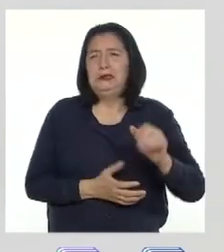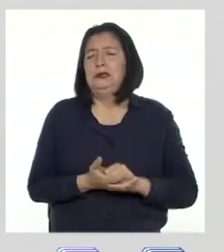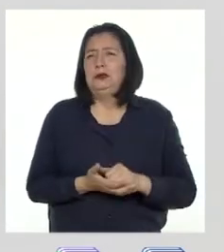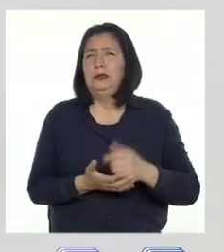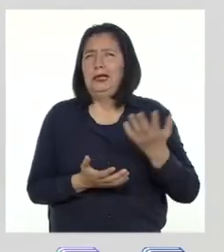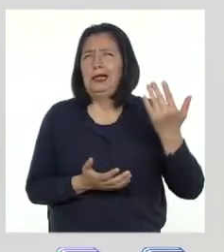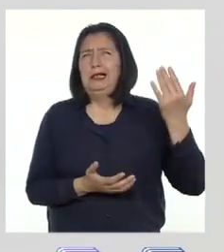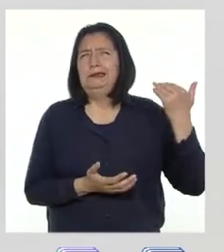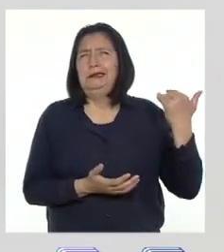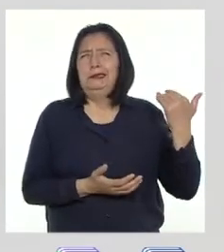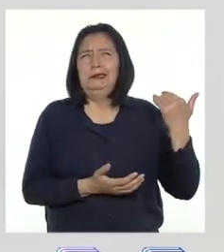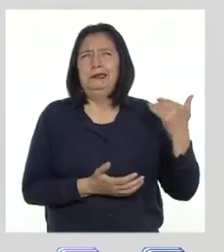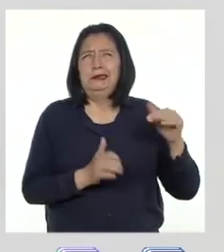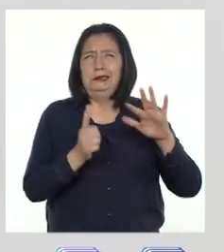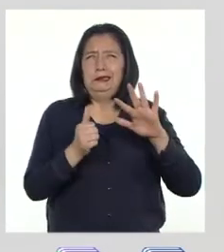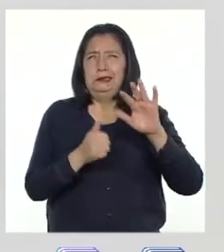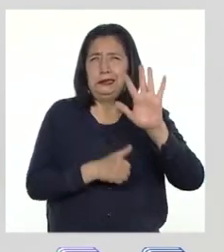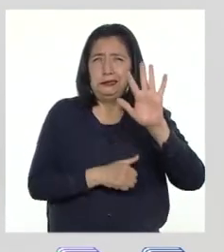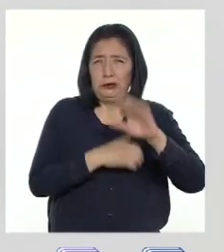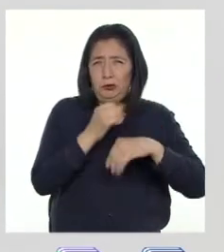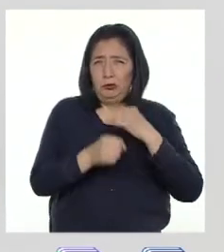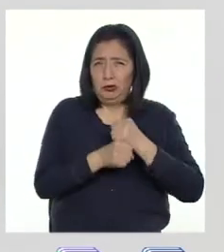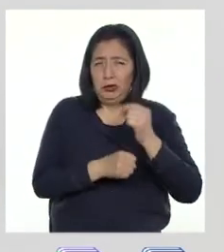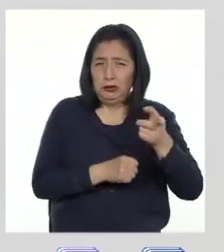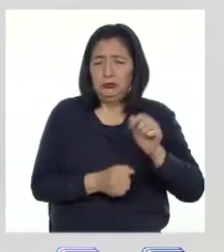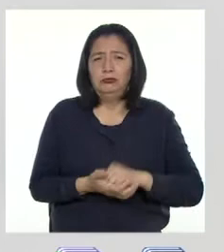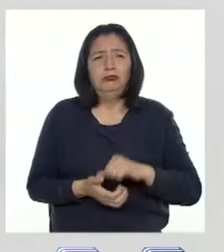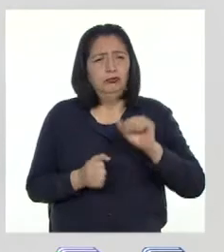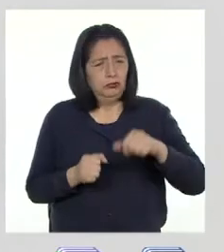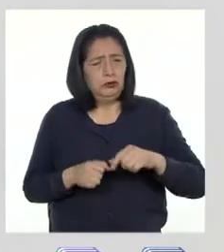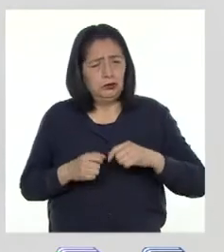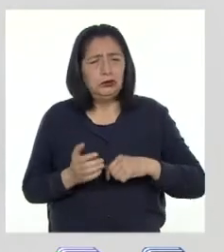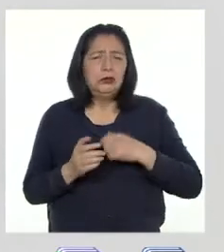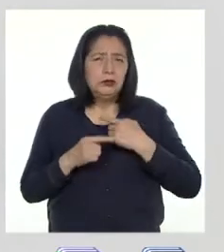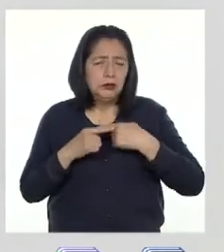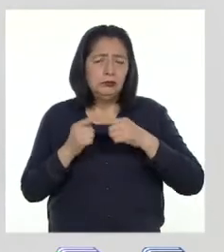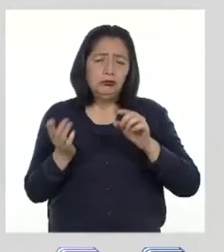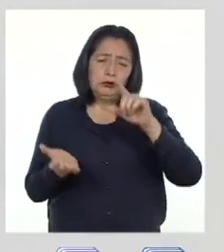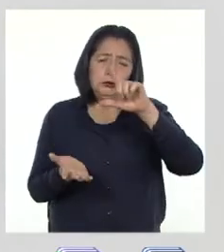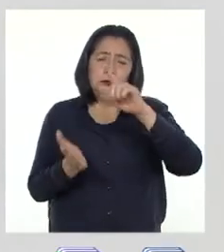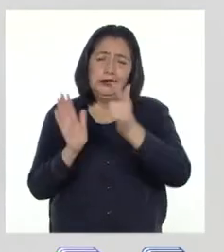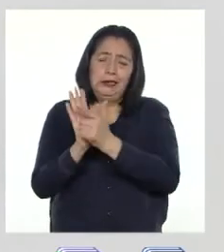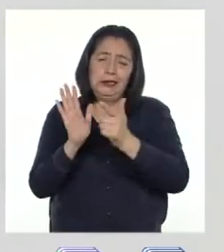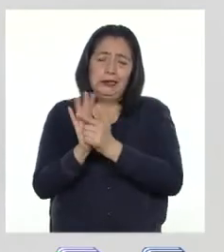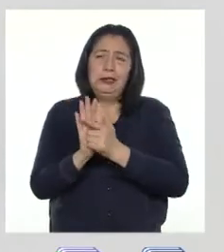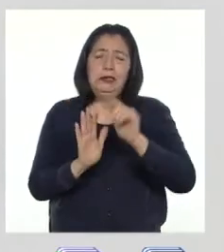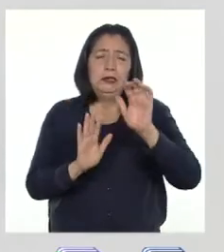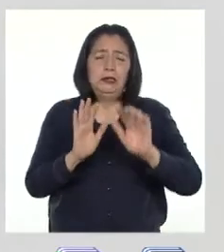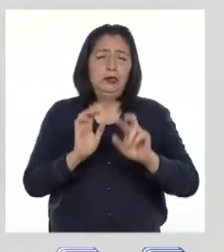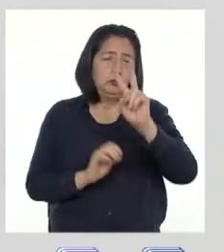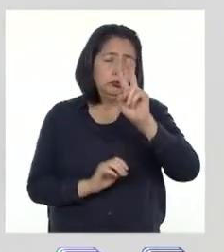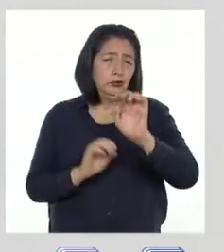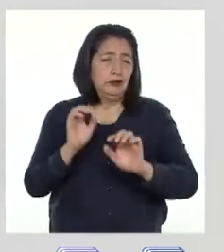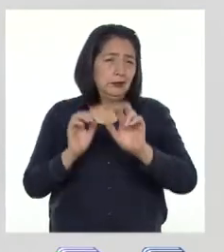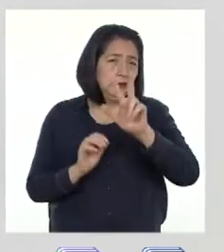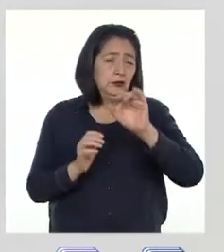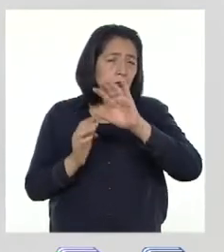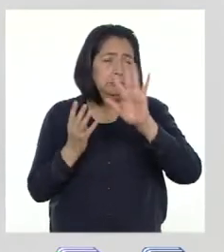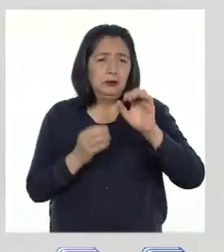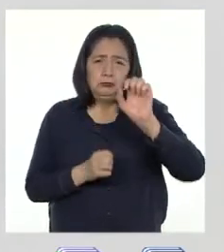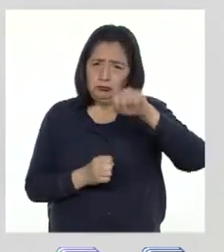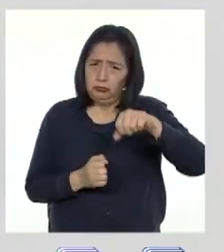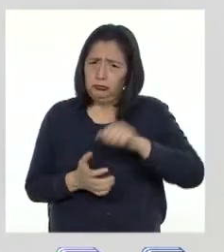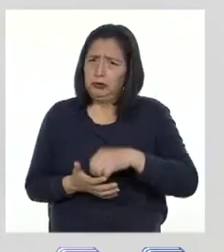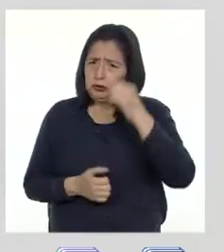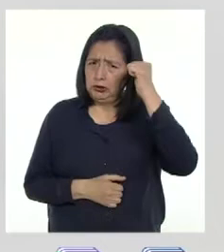1955, o sea, hace apenas 65 años, se promulgó la ley 12.391, que reconoció el